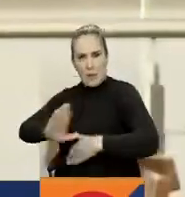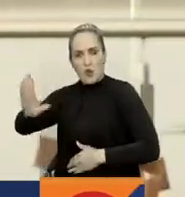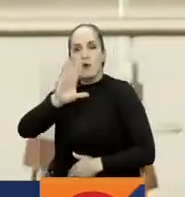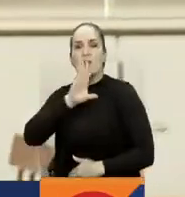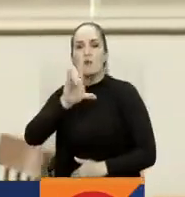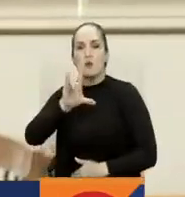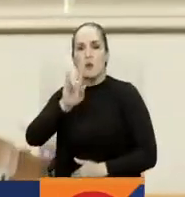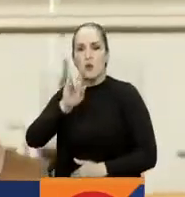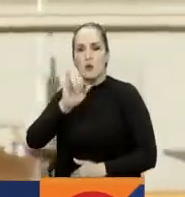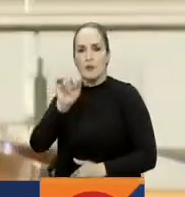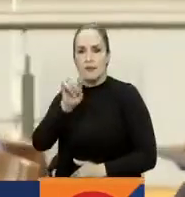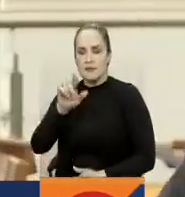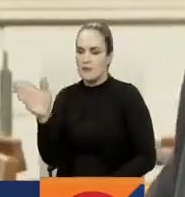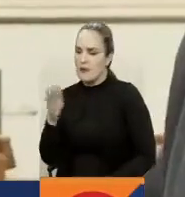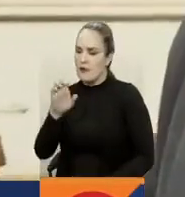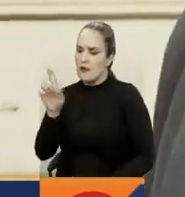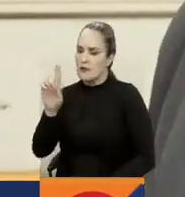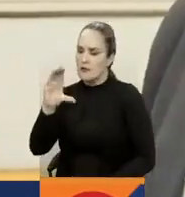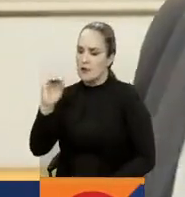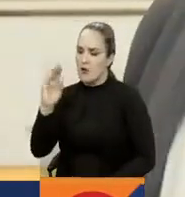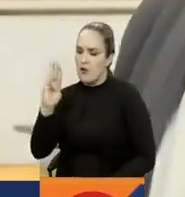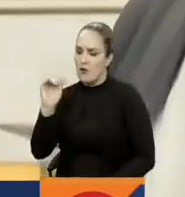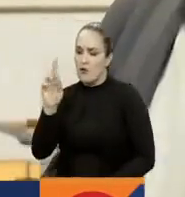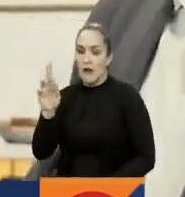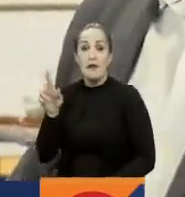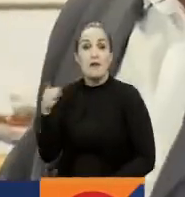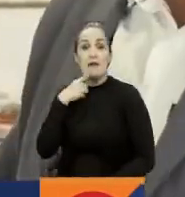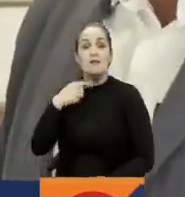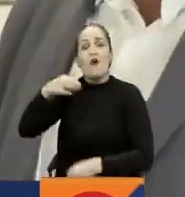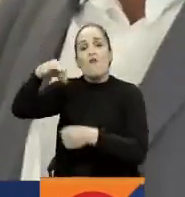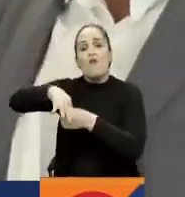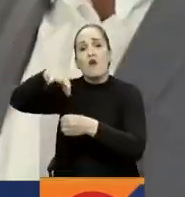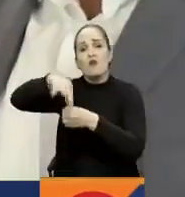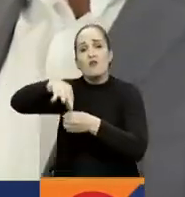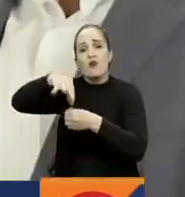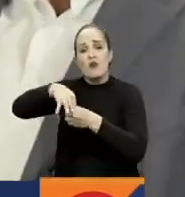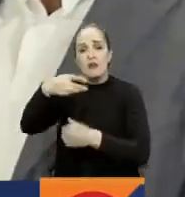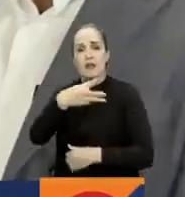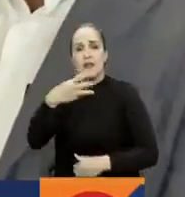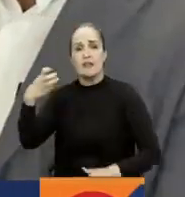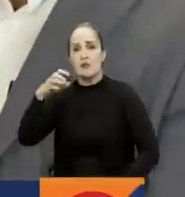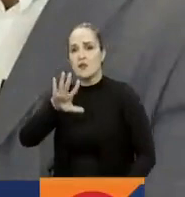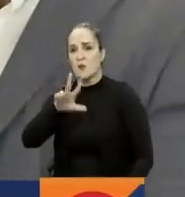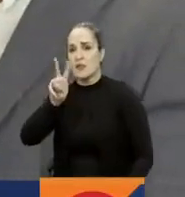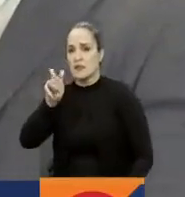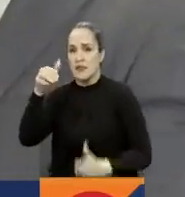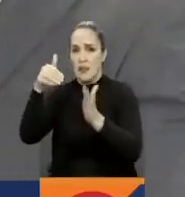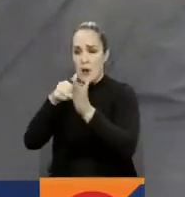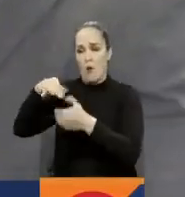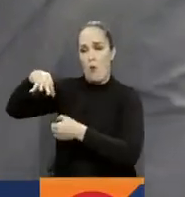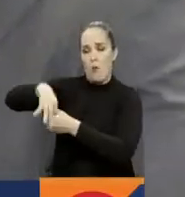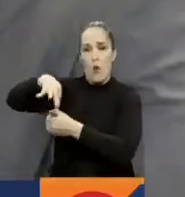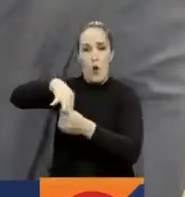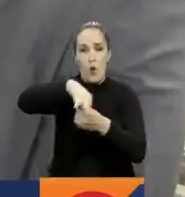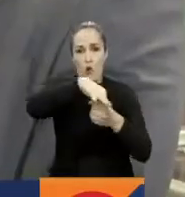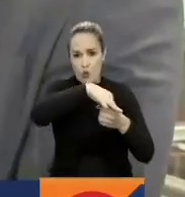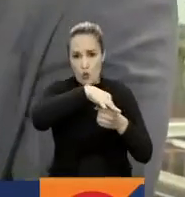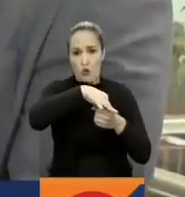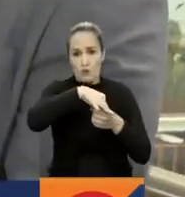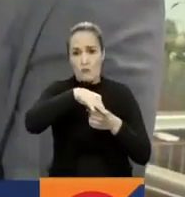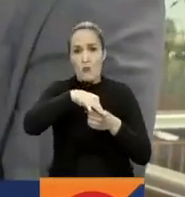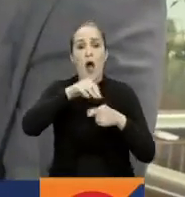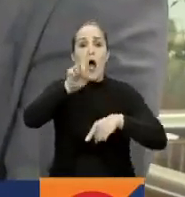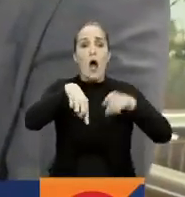Escobar. 357 mil votos en un departamento que ha sido considerado por muchas personas como excluyente y